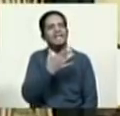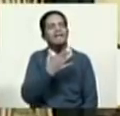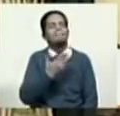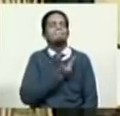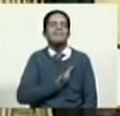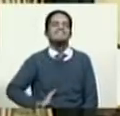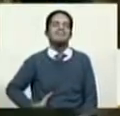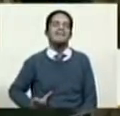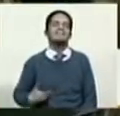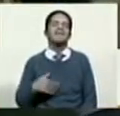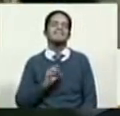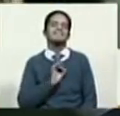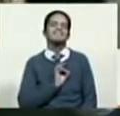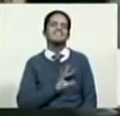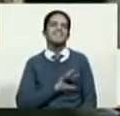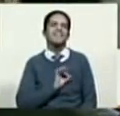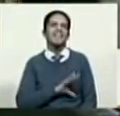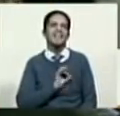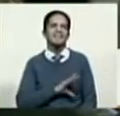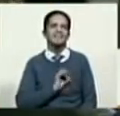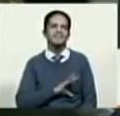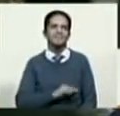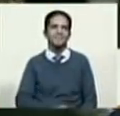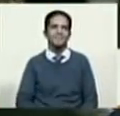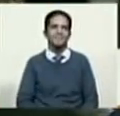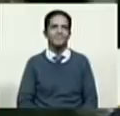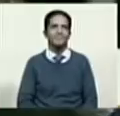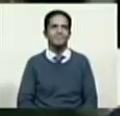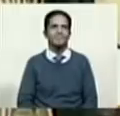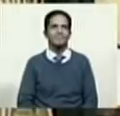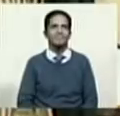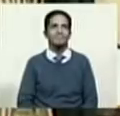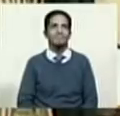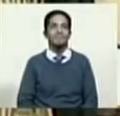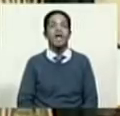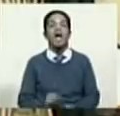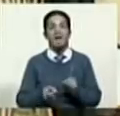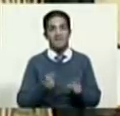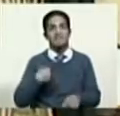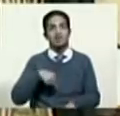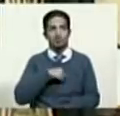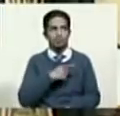Pinochet. A veces nosotros decimos estas cosas duras y crudas.